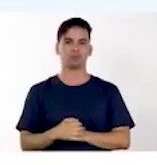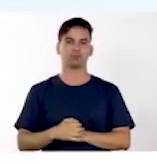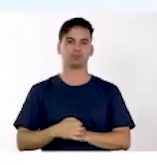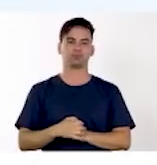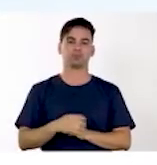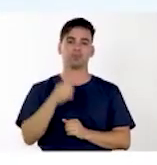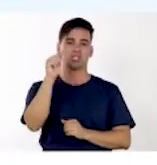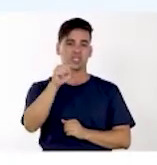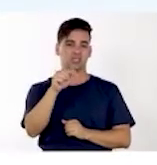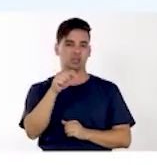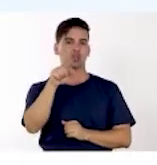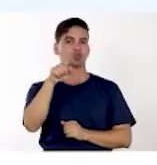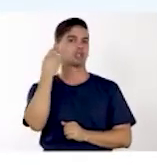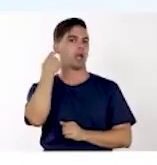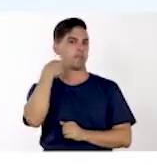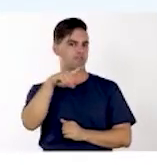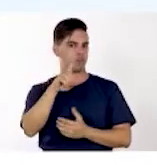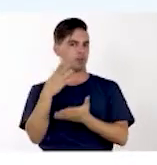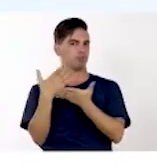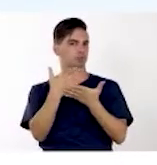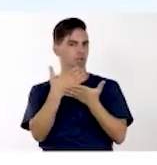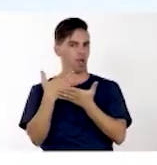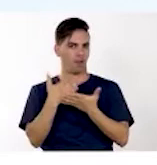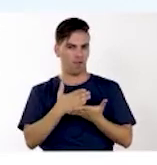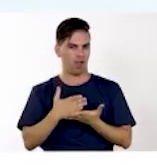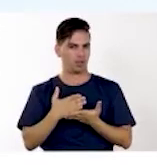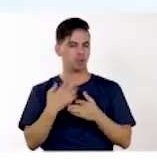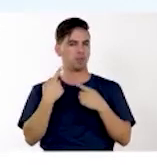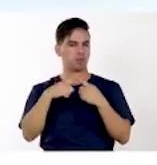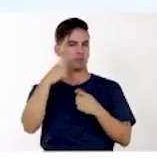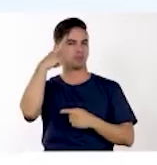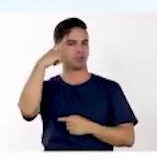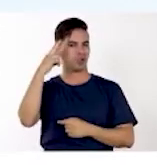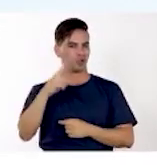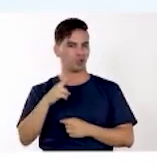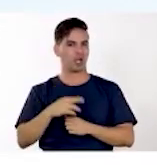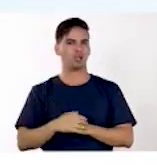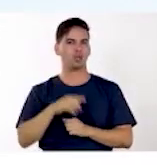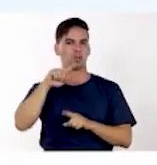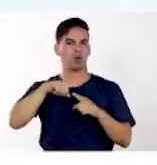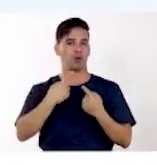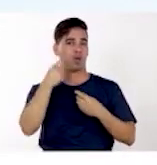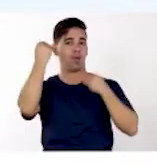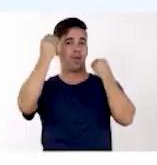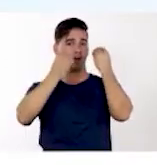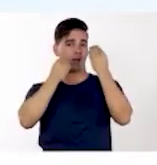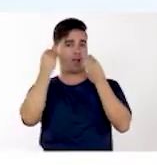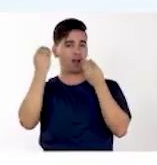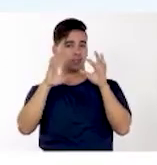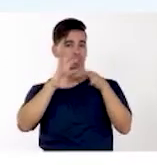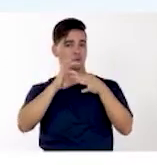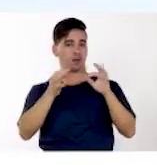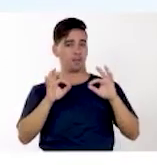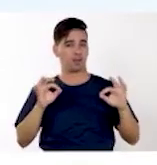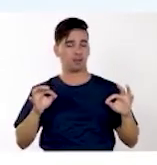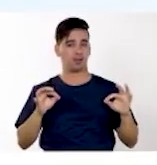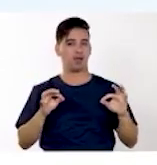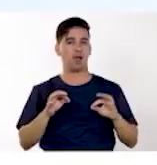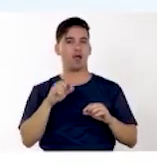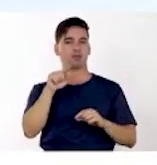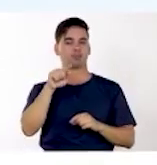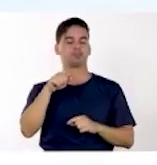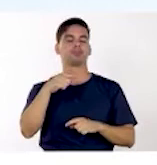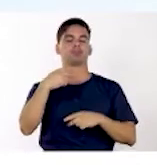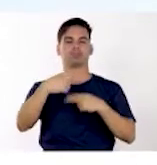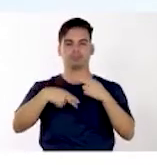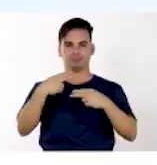Esto ustedes también lo trabajaron, pero lo estamos recordando, porque es el análisis gramatical que les va